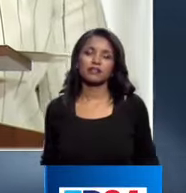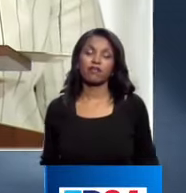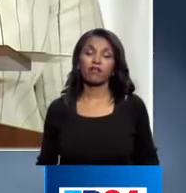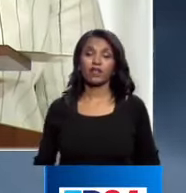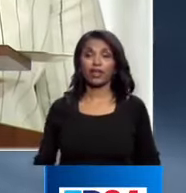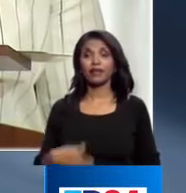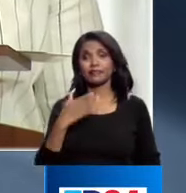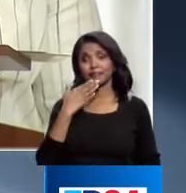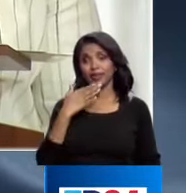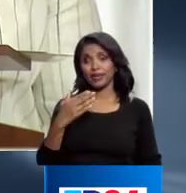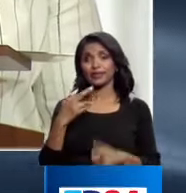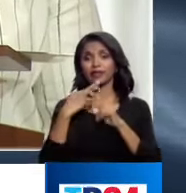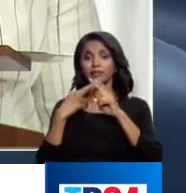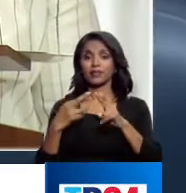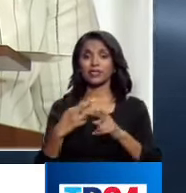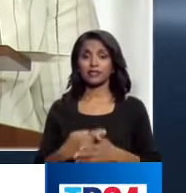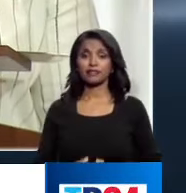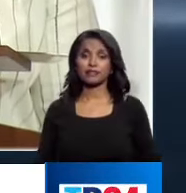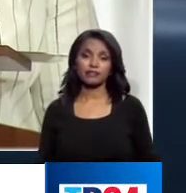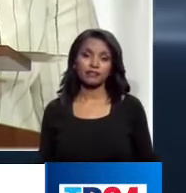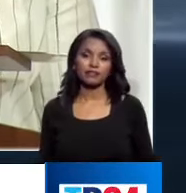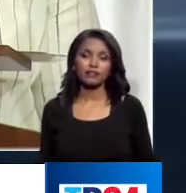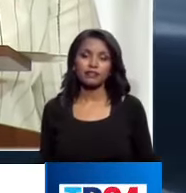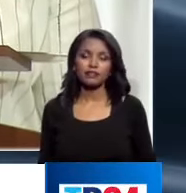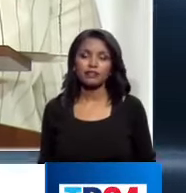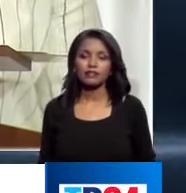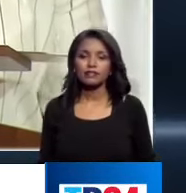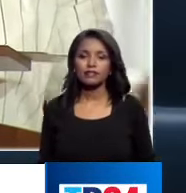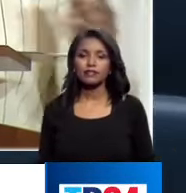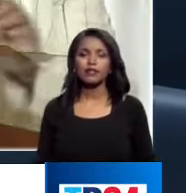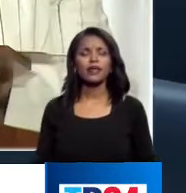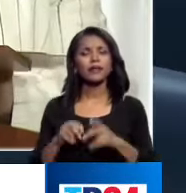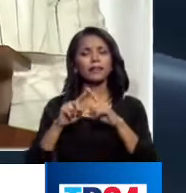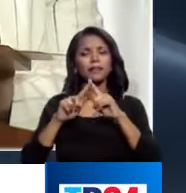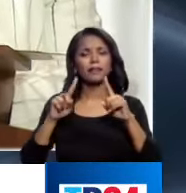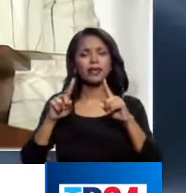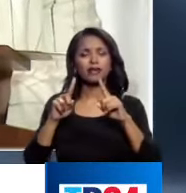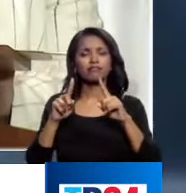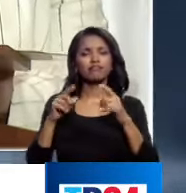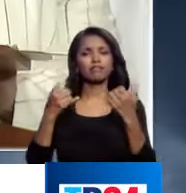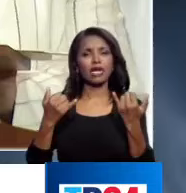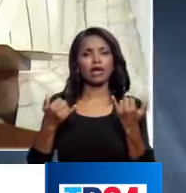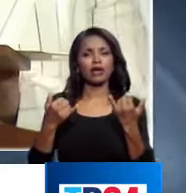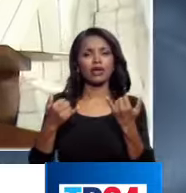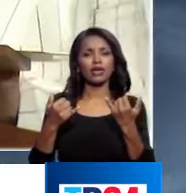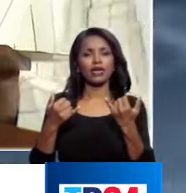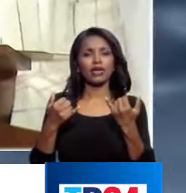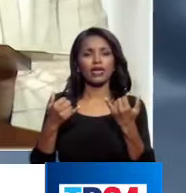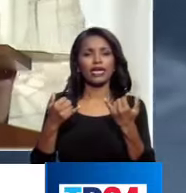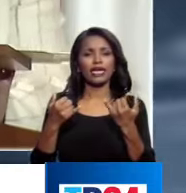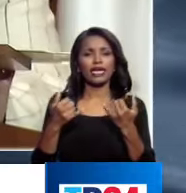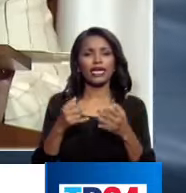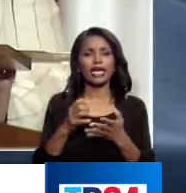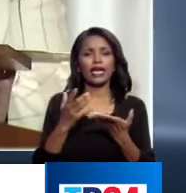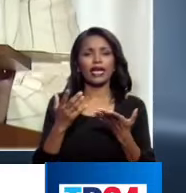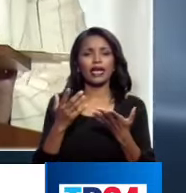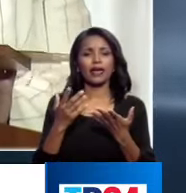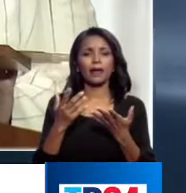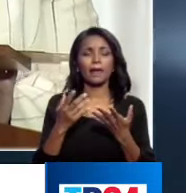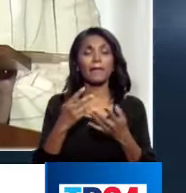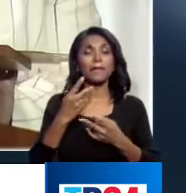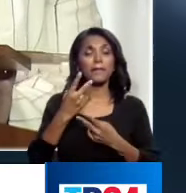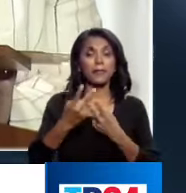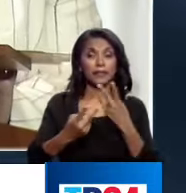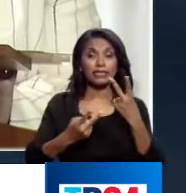Agradecemos a la candidata Maribel Gordón. Sin embargo, según los números, estamos por el momento bien en cuanto a números